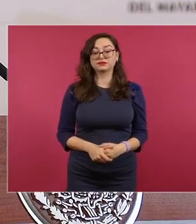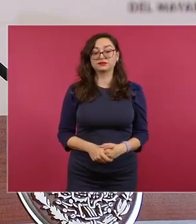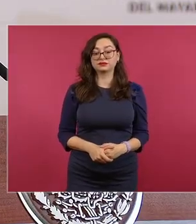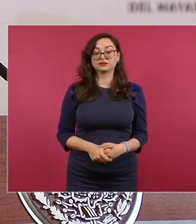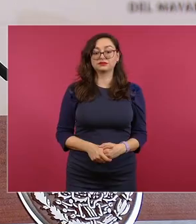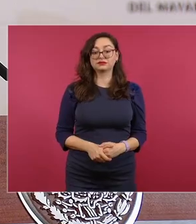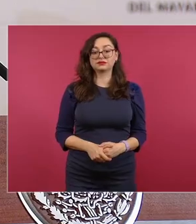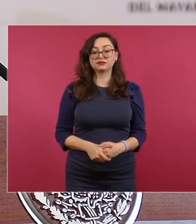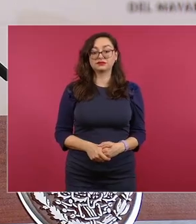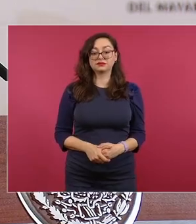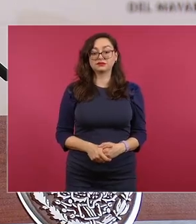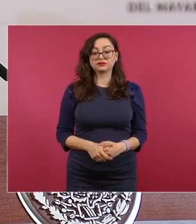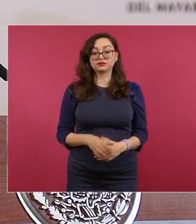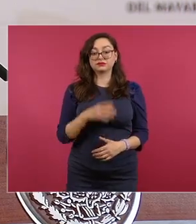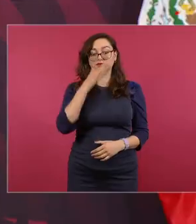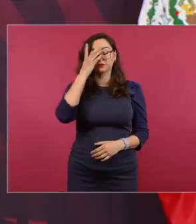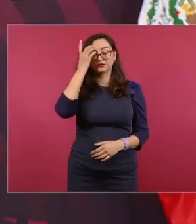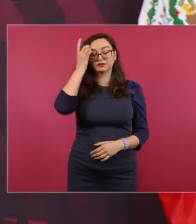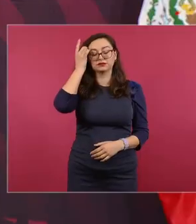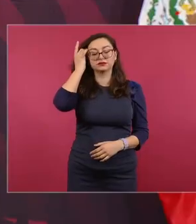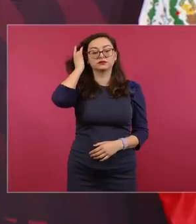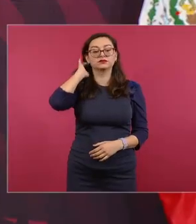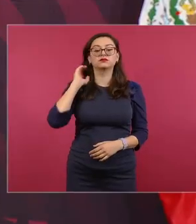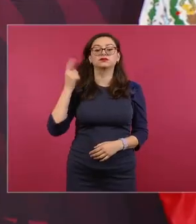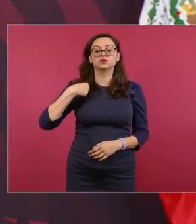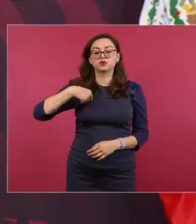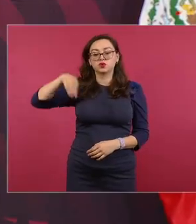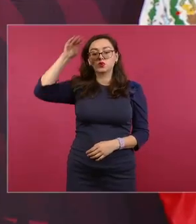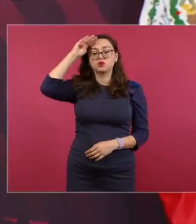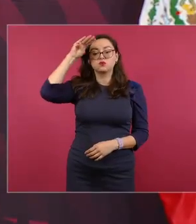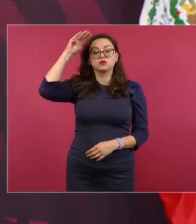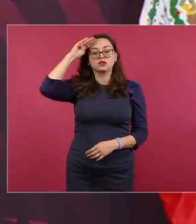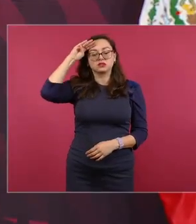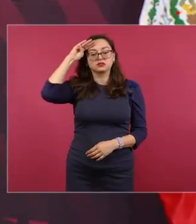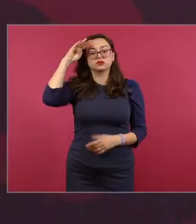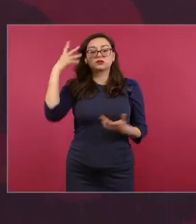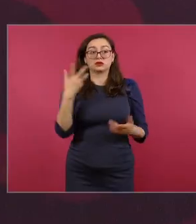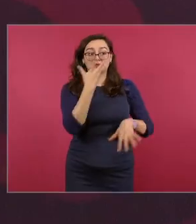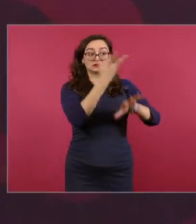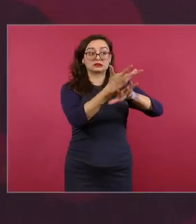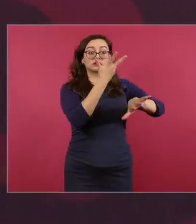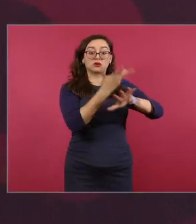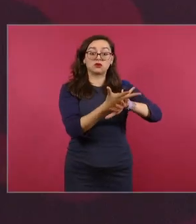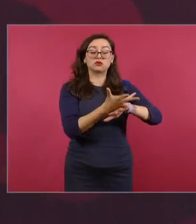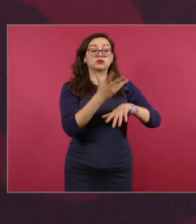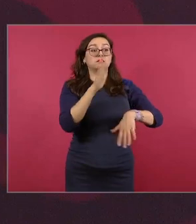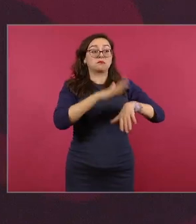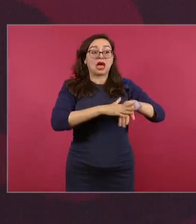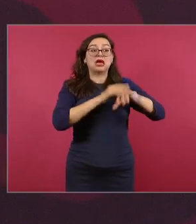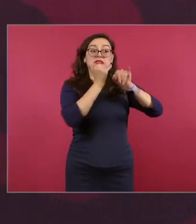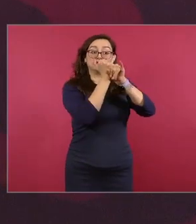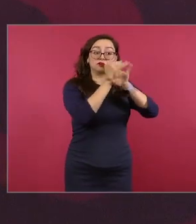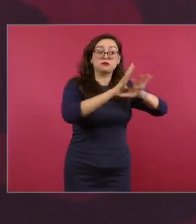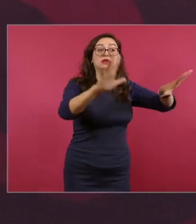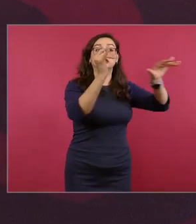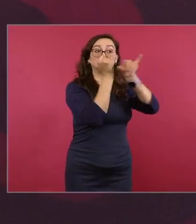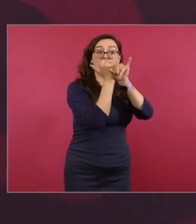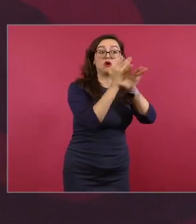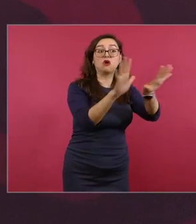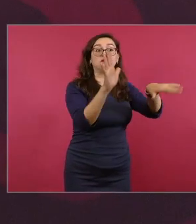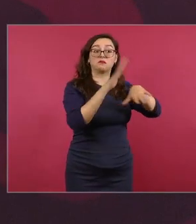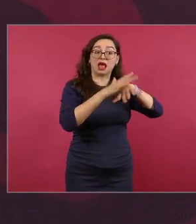entre más trabajo se haga de concientización en el pueblo estadounidense, mejor.